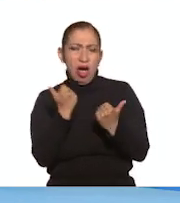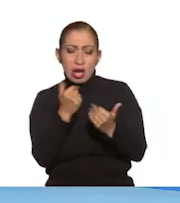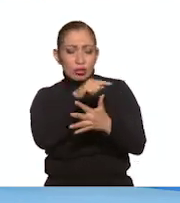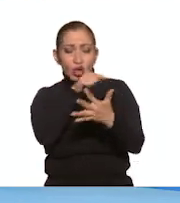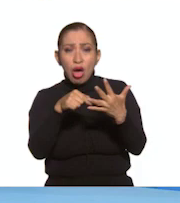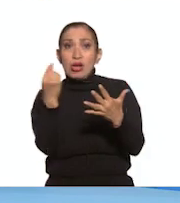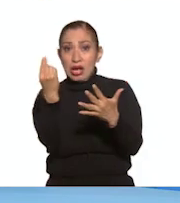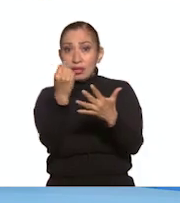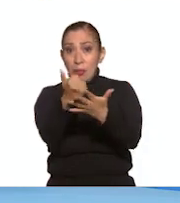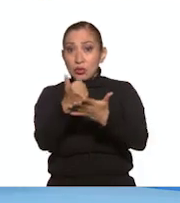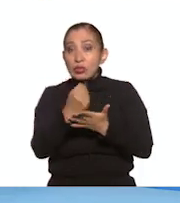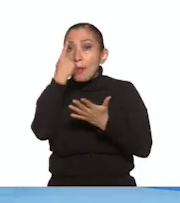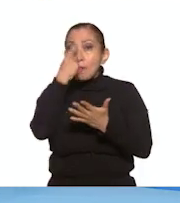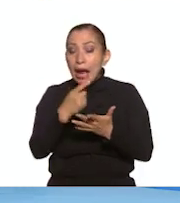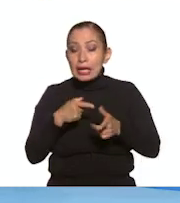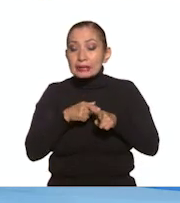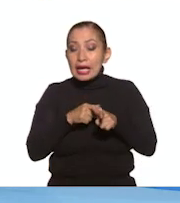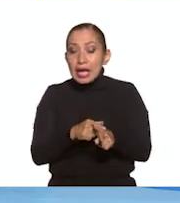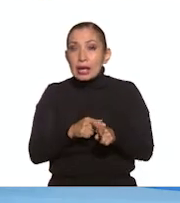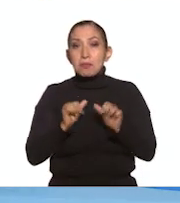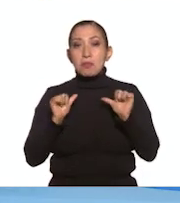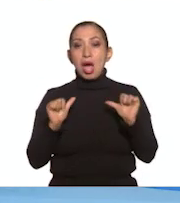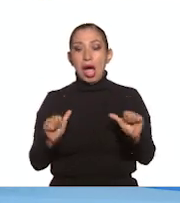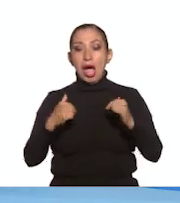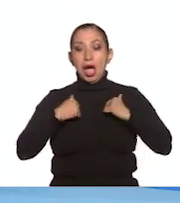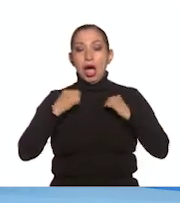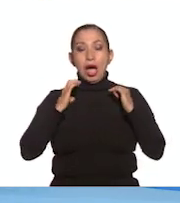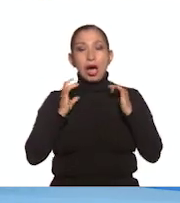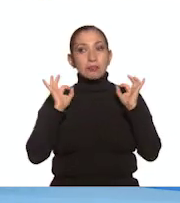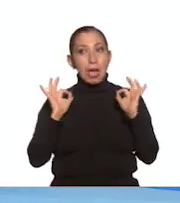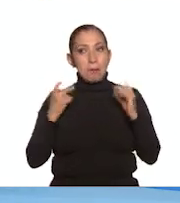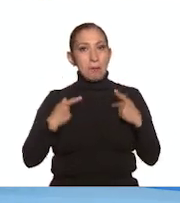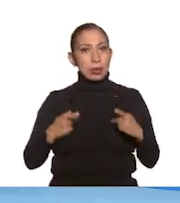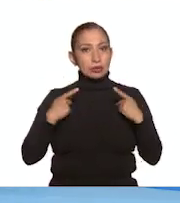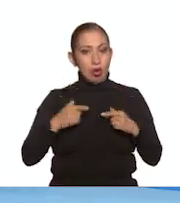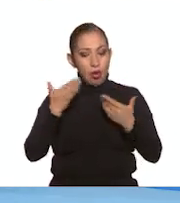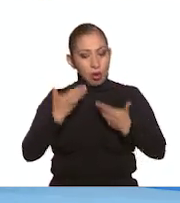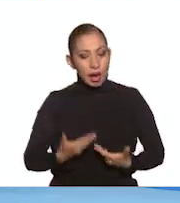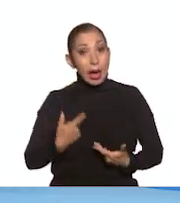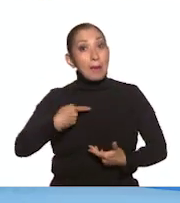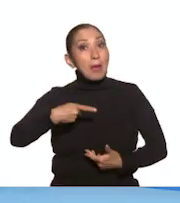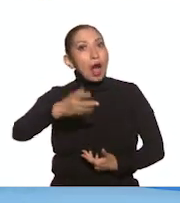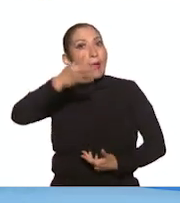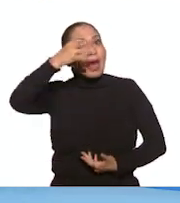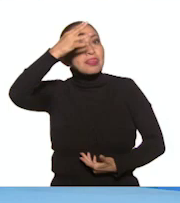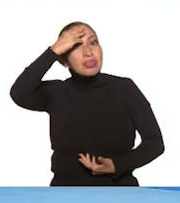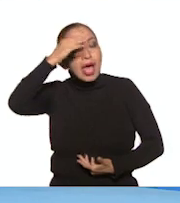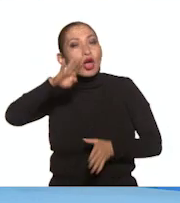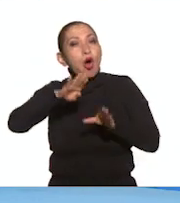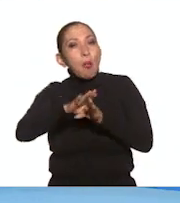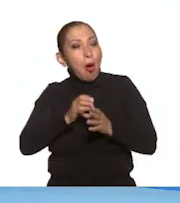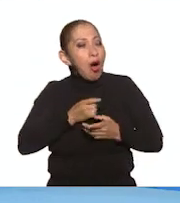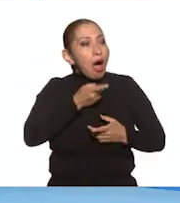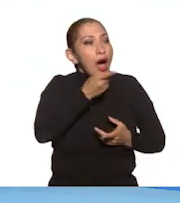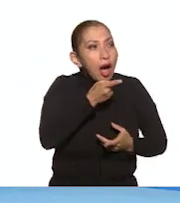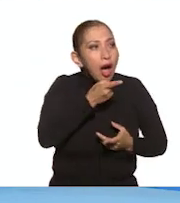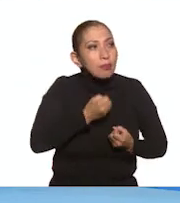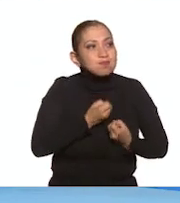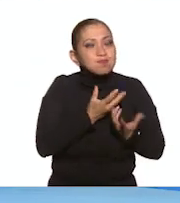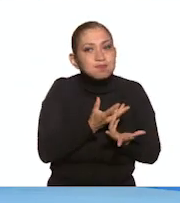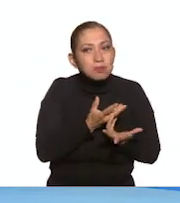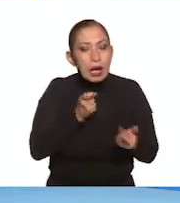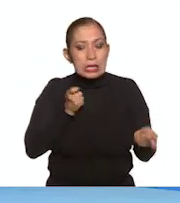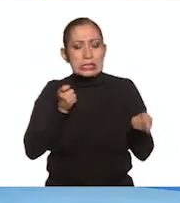Todas las necesitamos para mantener a salvo nuestra integridad, pero debemos de aprender a responder a cada una de ellas